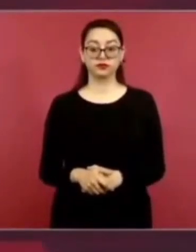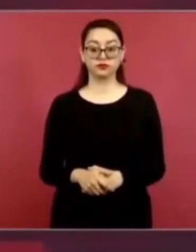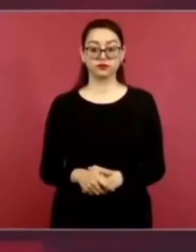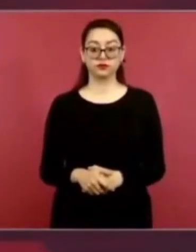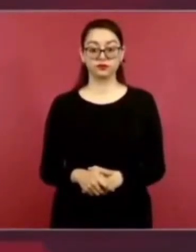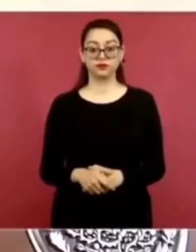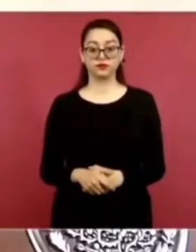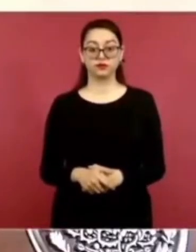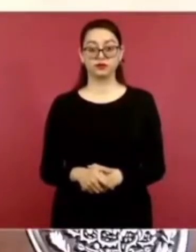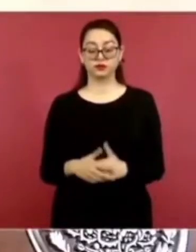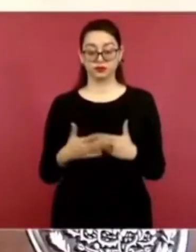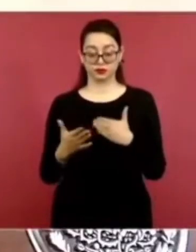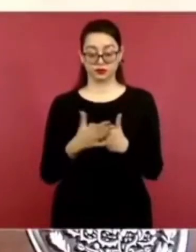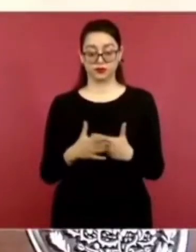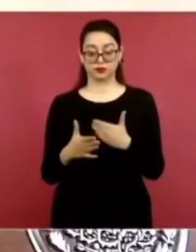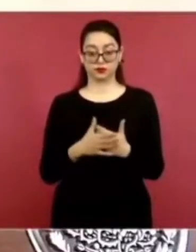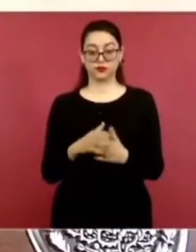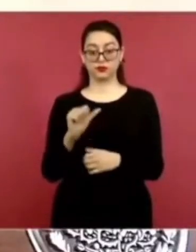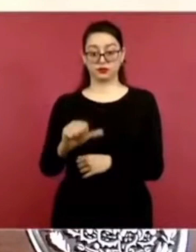de noviembre.